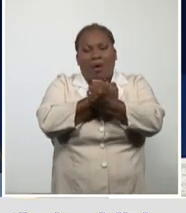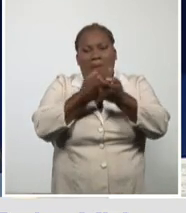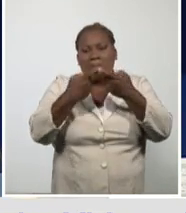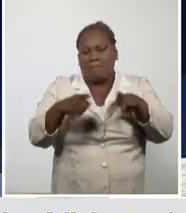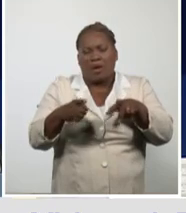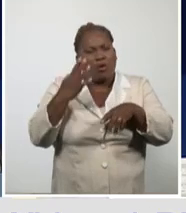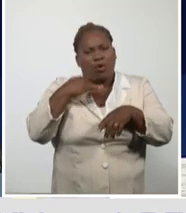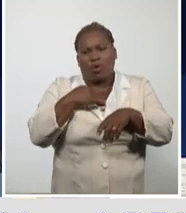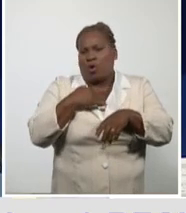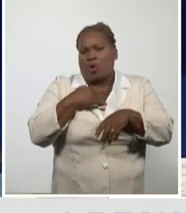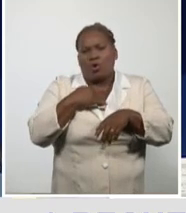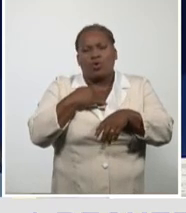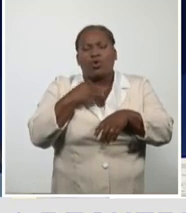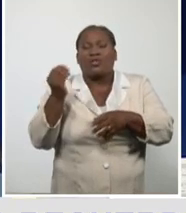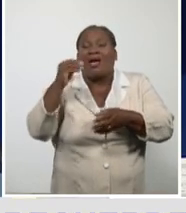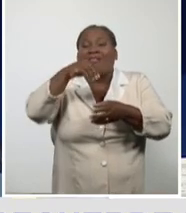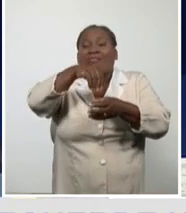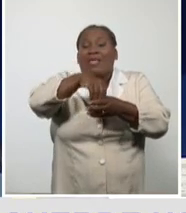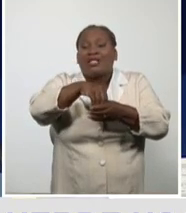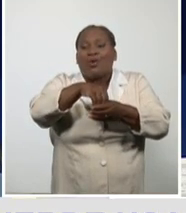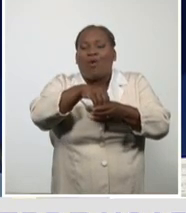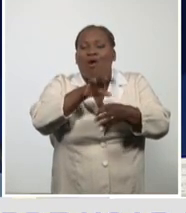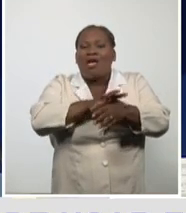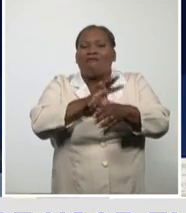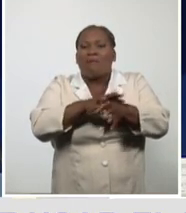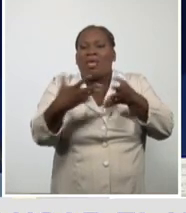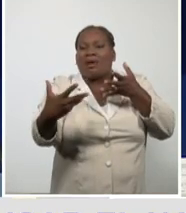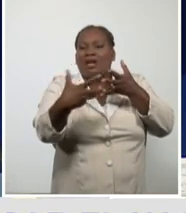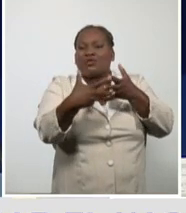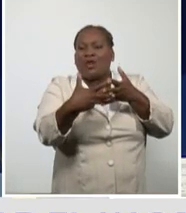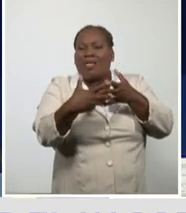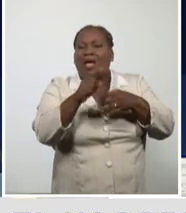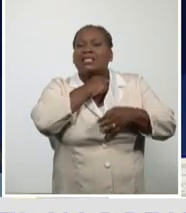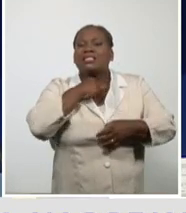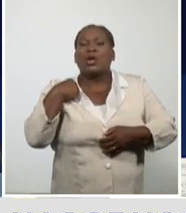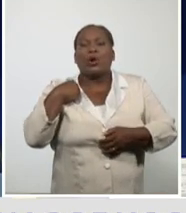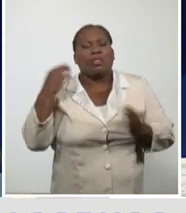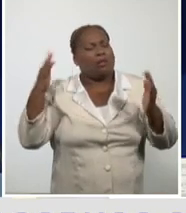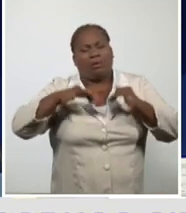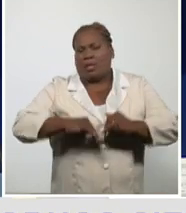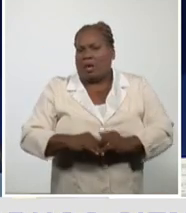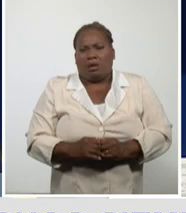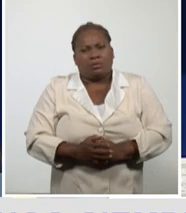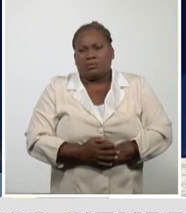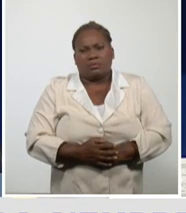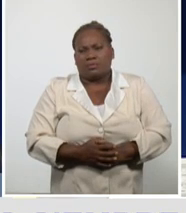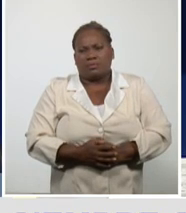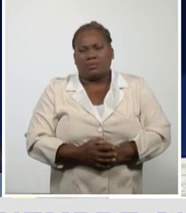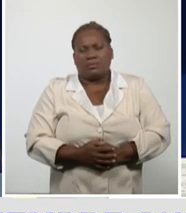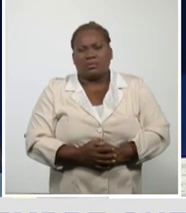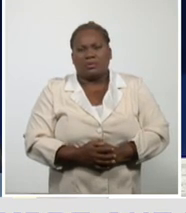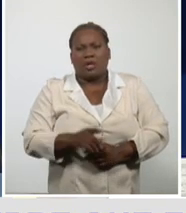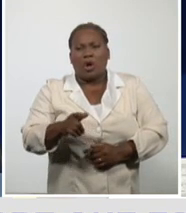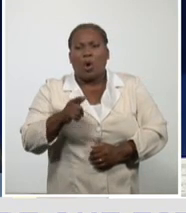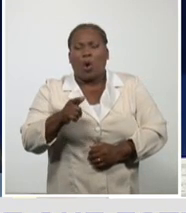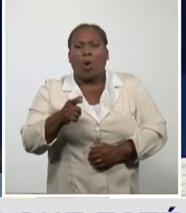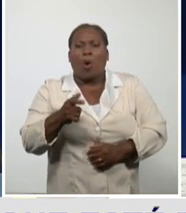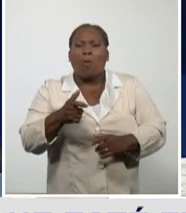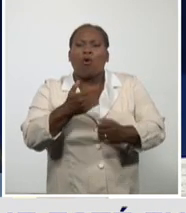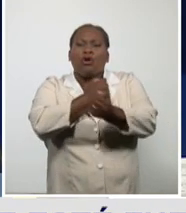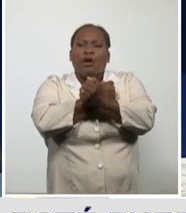el hipotiroidismo específicamente, que es el que pregunta esta persona, como un factor de riesgo.